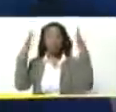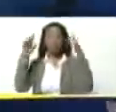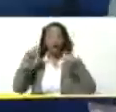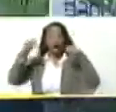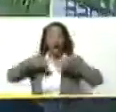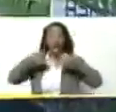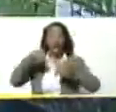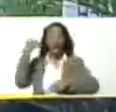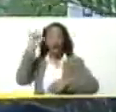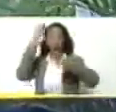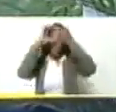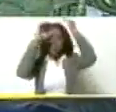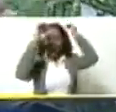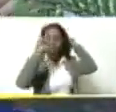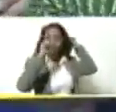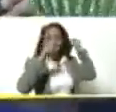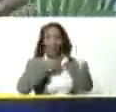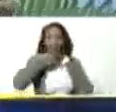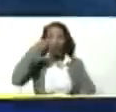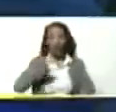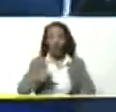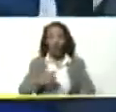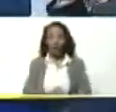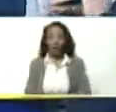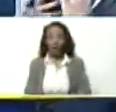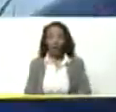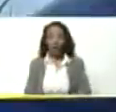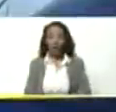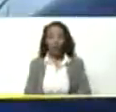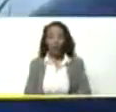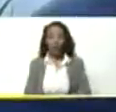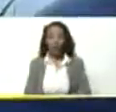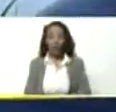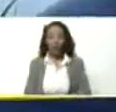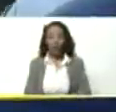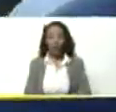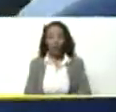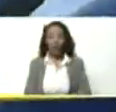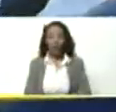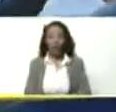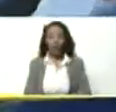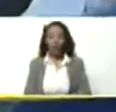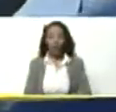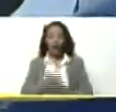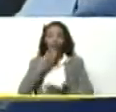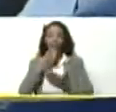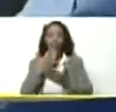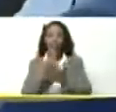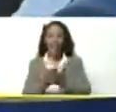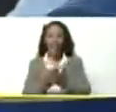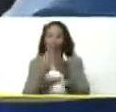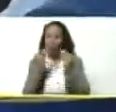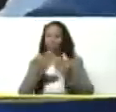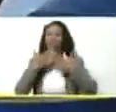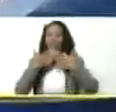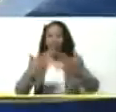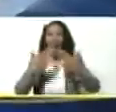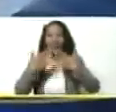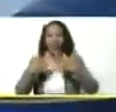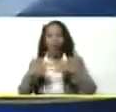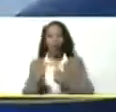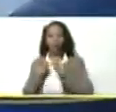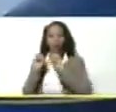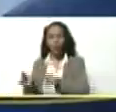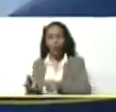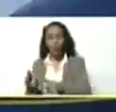Aquí está el embajador. ¡Rusia, Rusia, Rusia! Un gusto. Muchísimas gracias, señor presidente, por esta oportunidad